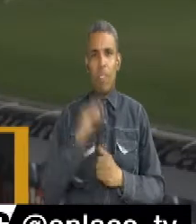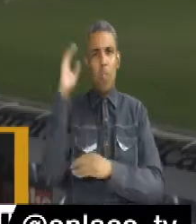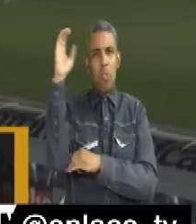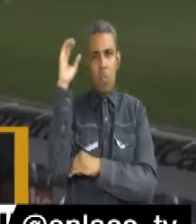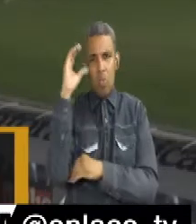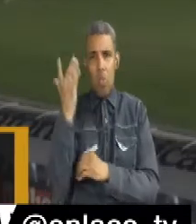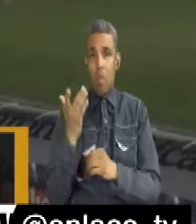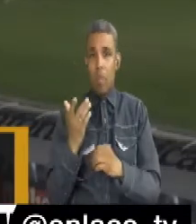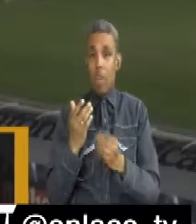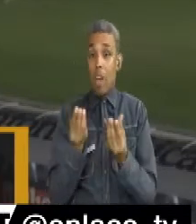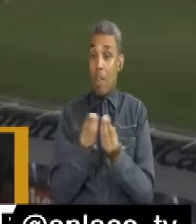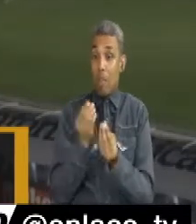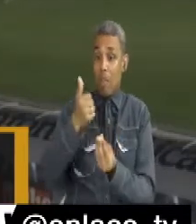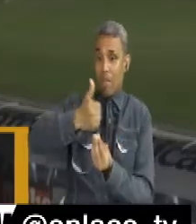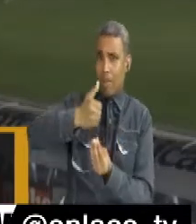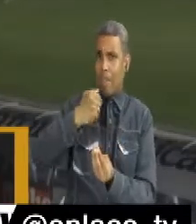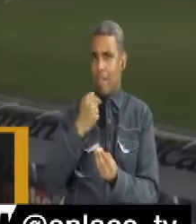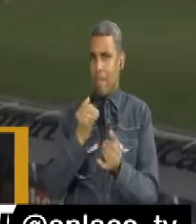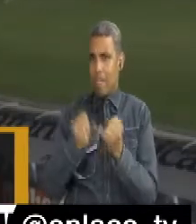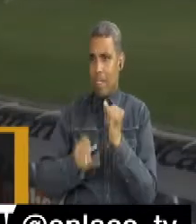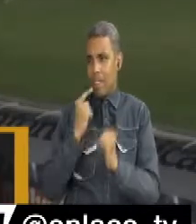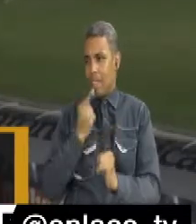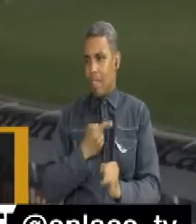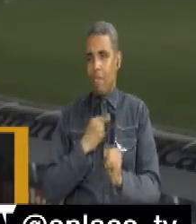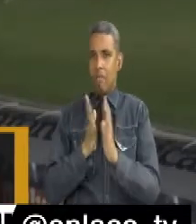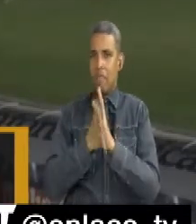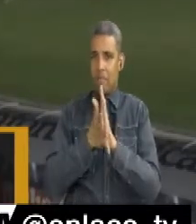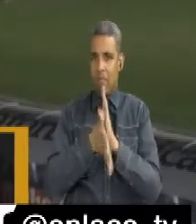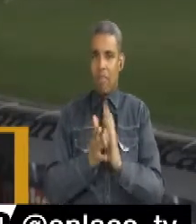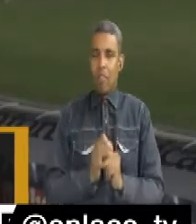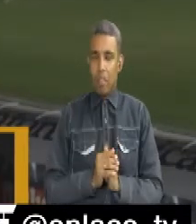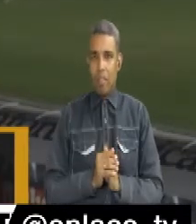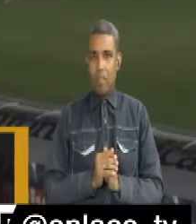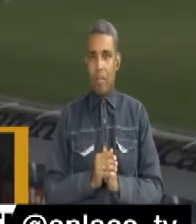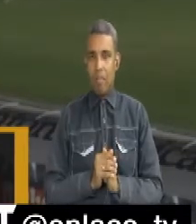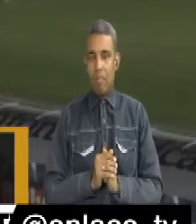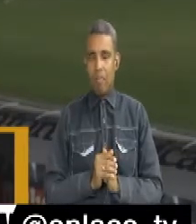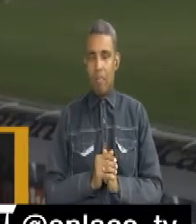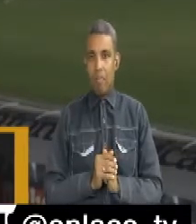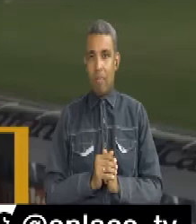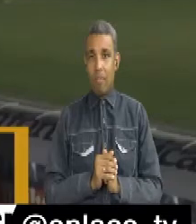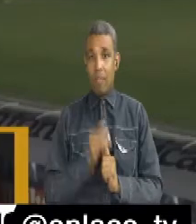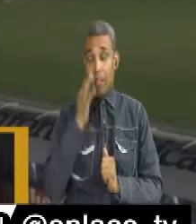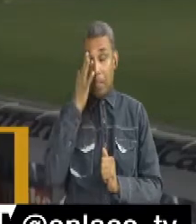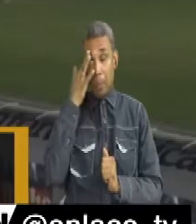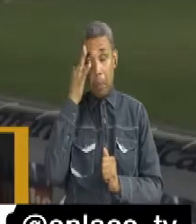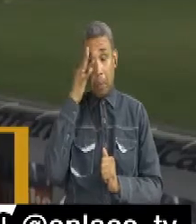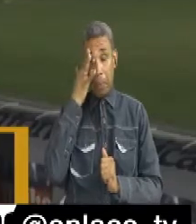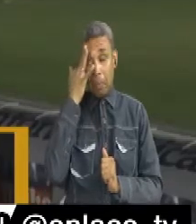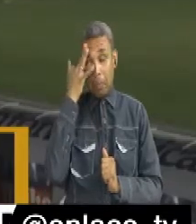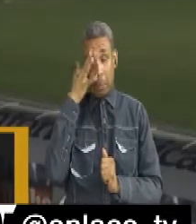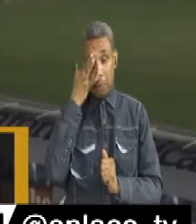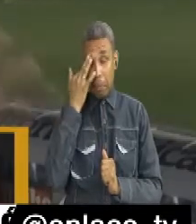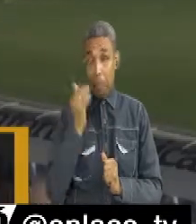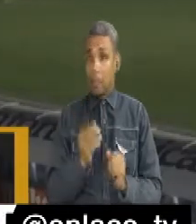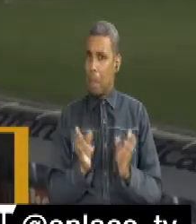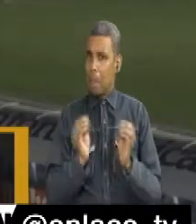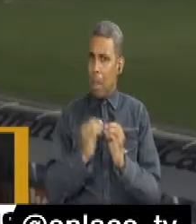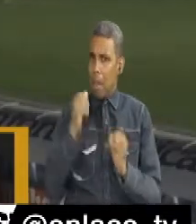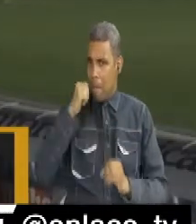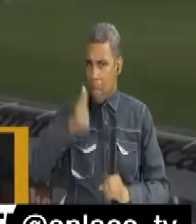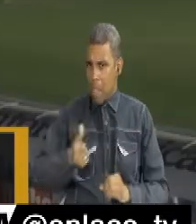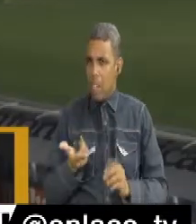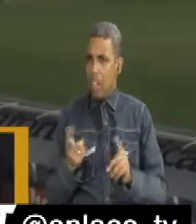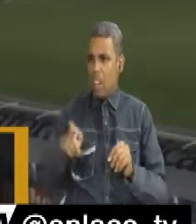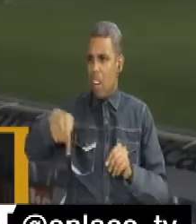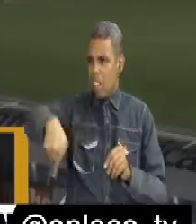jugadores. Hasta el profe Peckerman habló finalizado este compromiso y lo hizo en zona mixta. Mañana tendremos más notas de los hinchas barranqueños que encontramos por